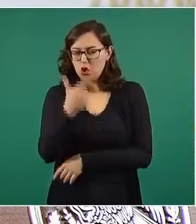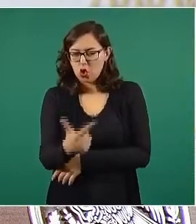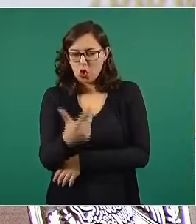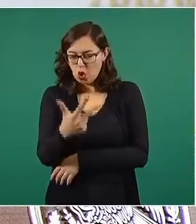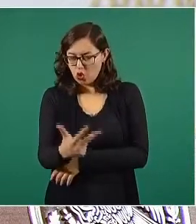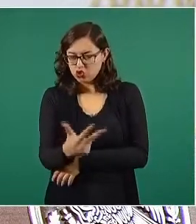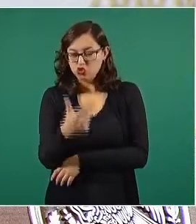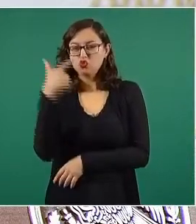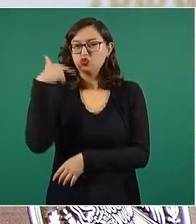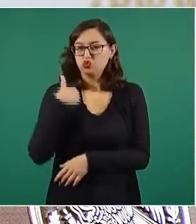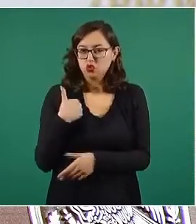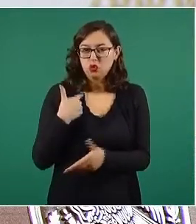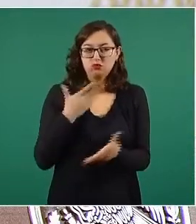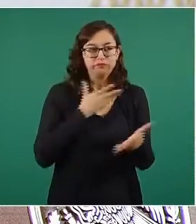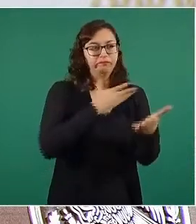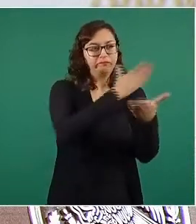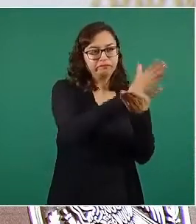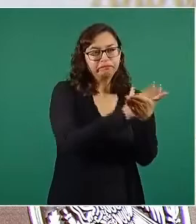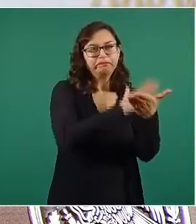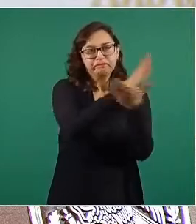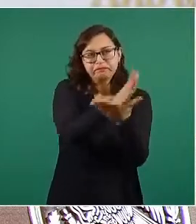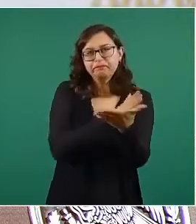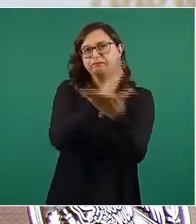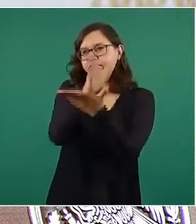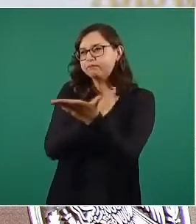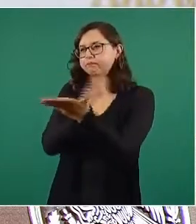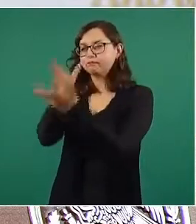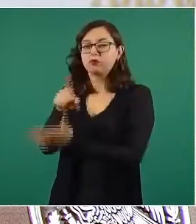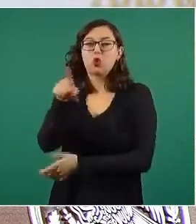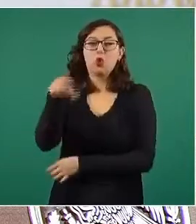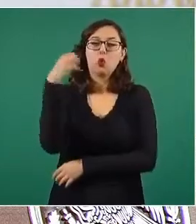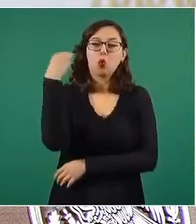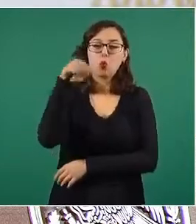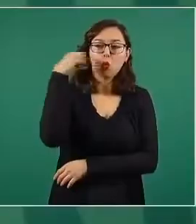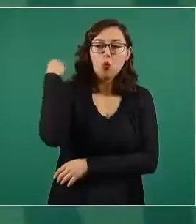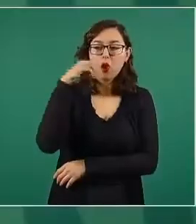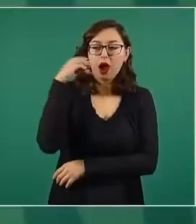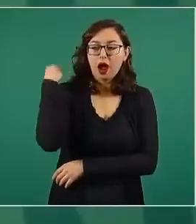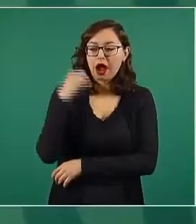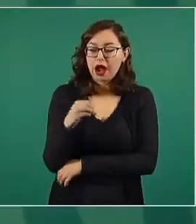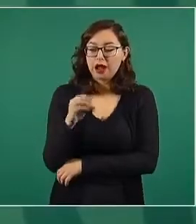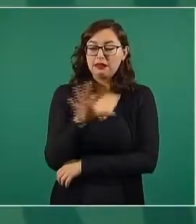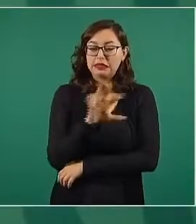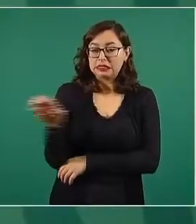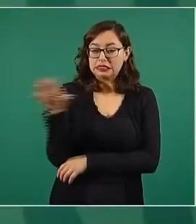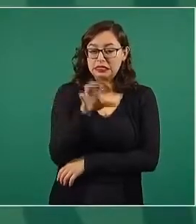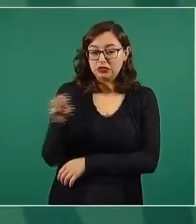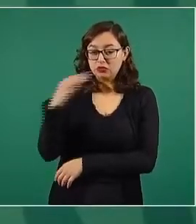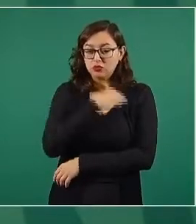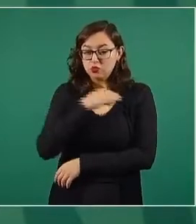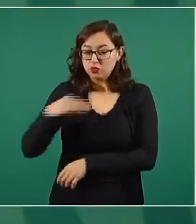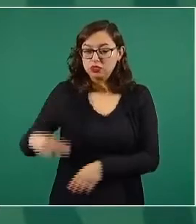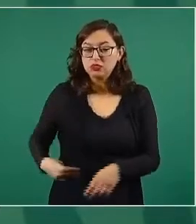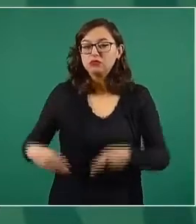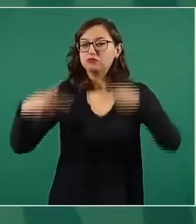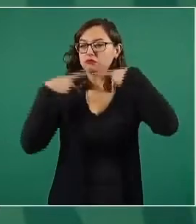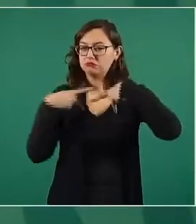Entonces visité los 570 municipios de Oaxaca y me metí abajo,